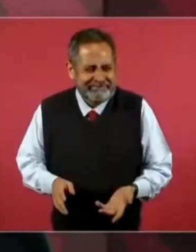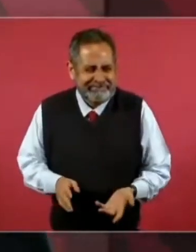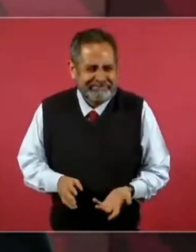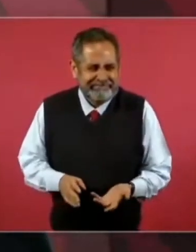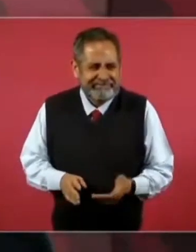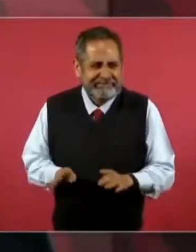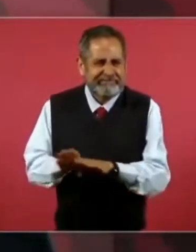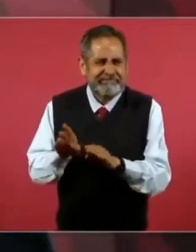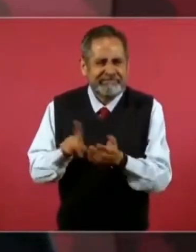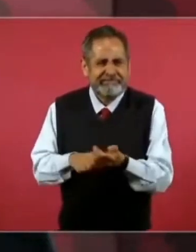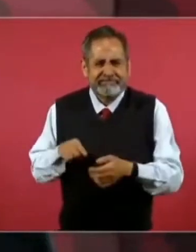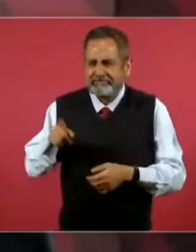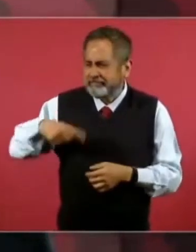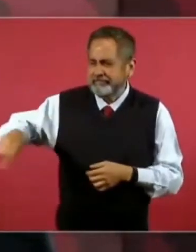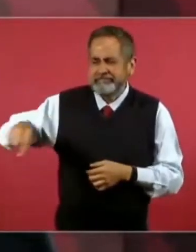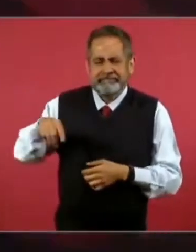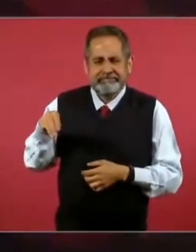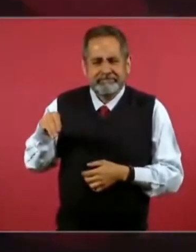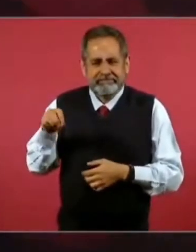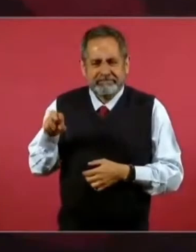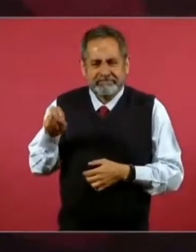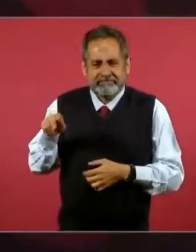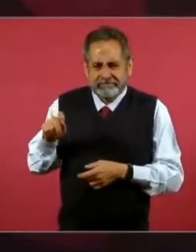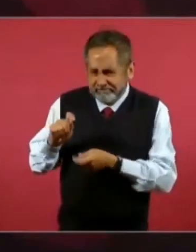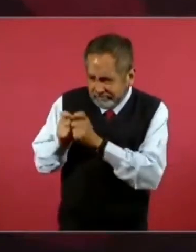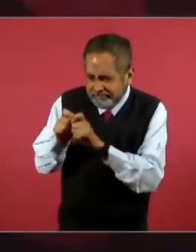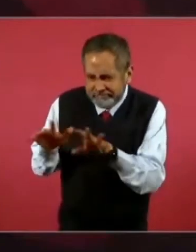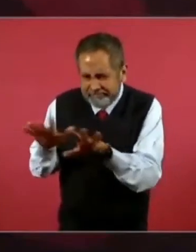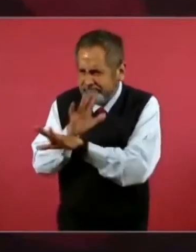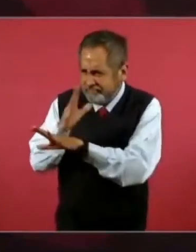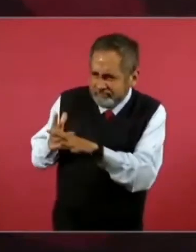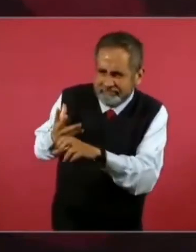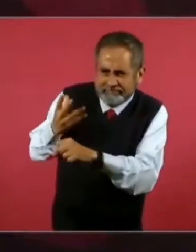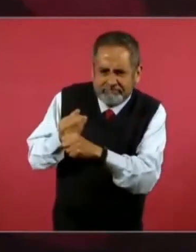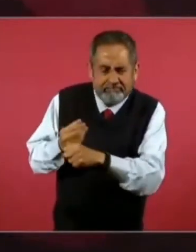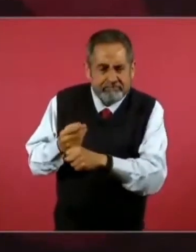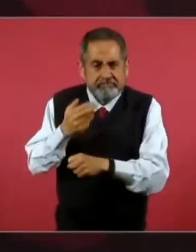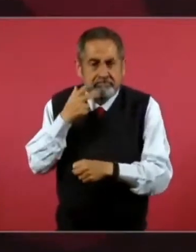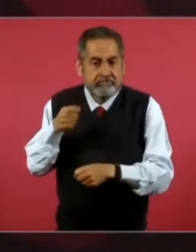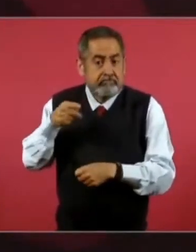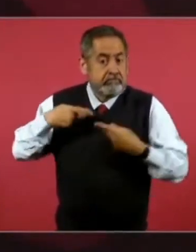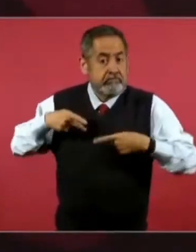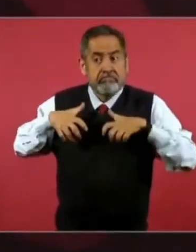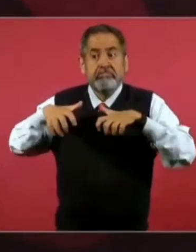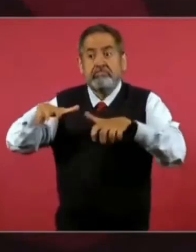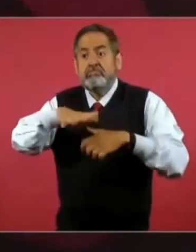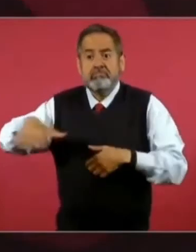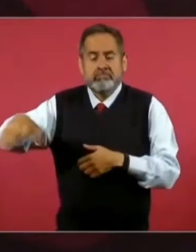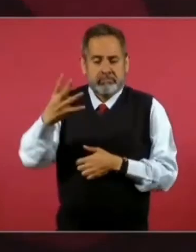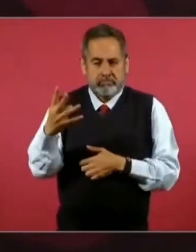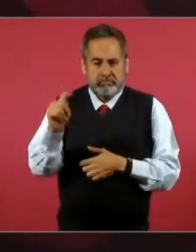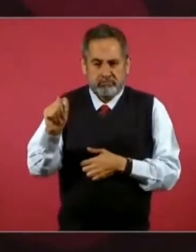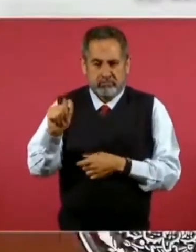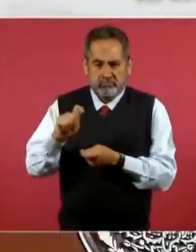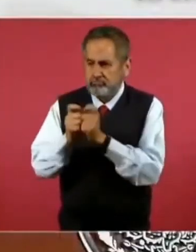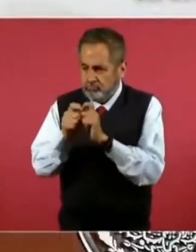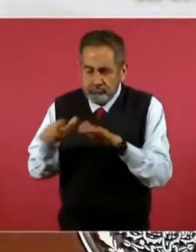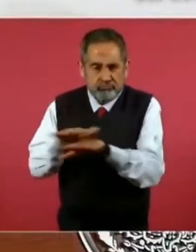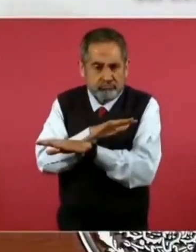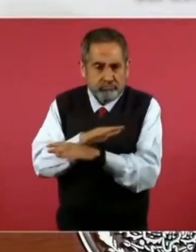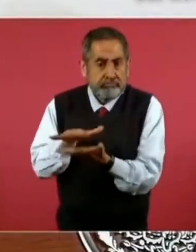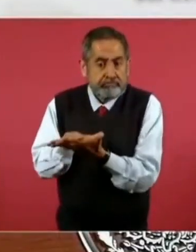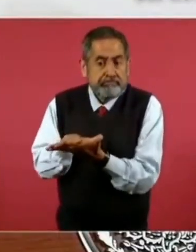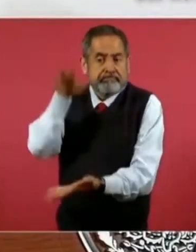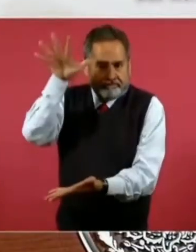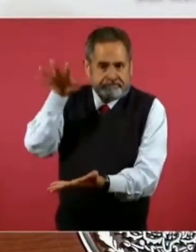de transformación, porque así lo decidió el pueblo, va a tener mayoría